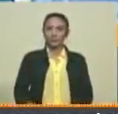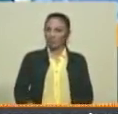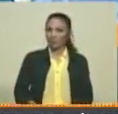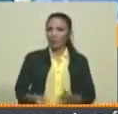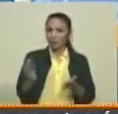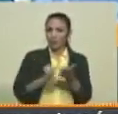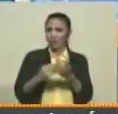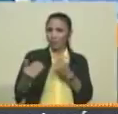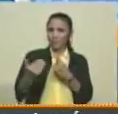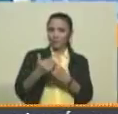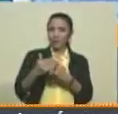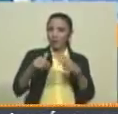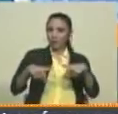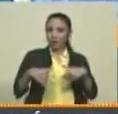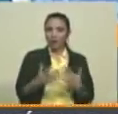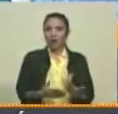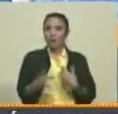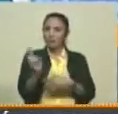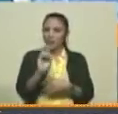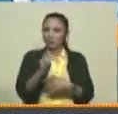asaltar el poder en Venezuela.